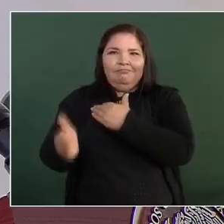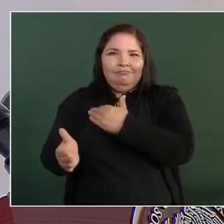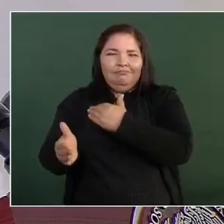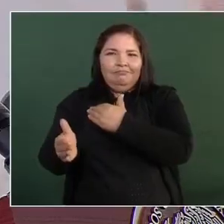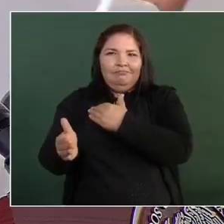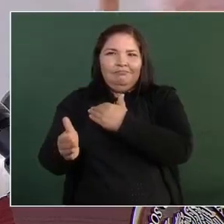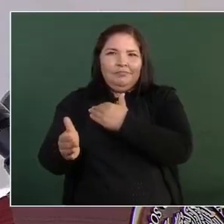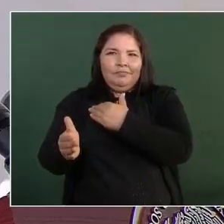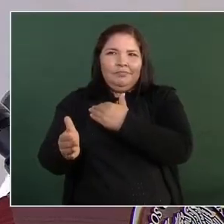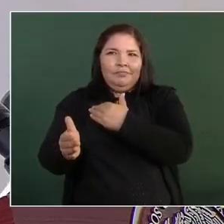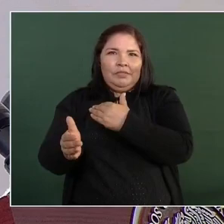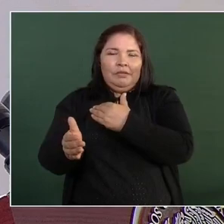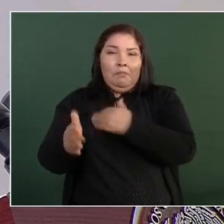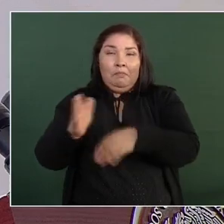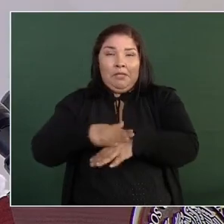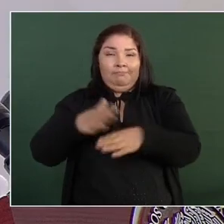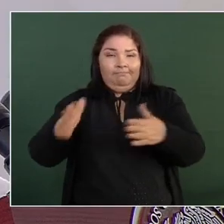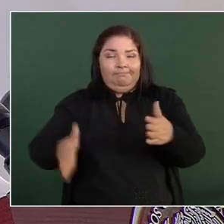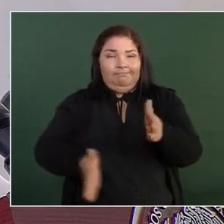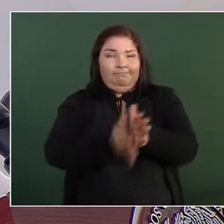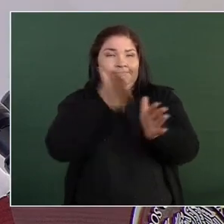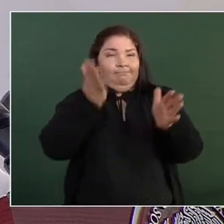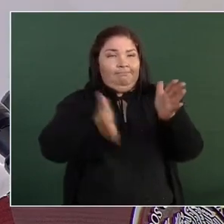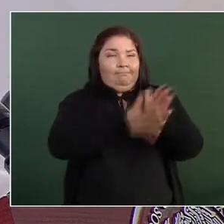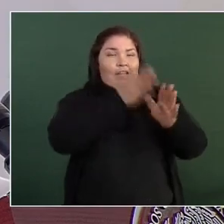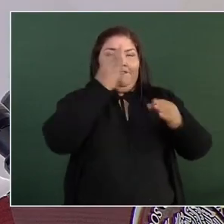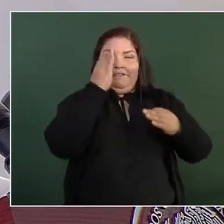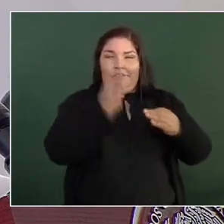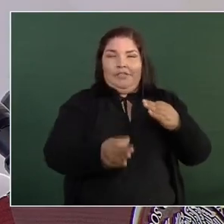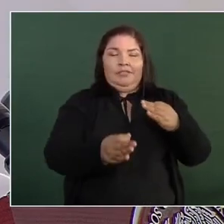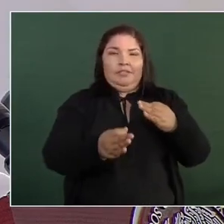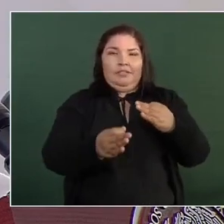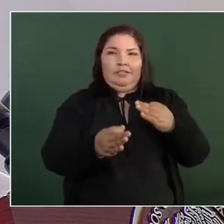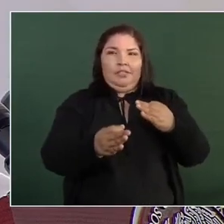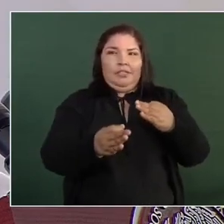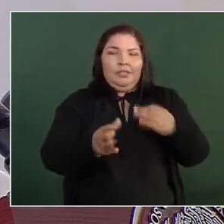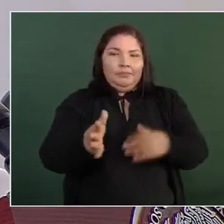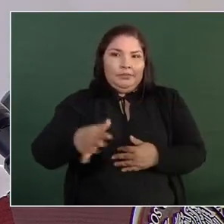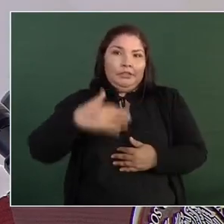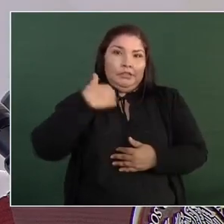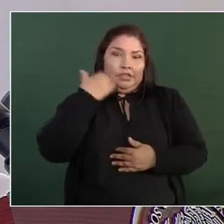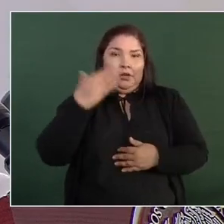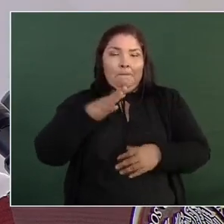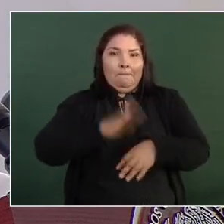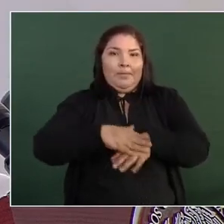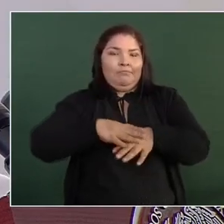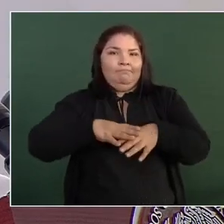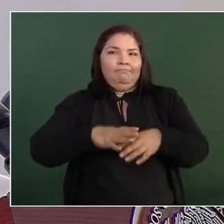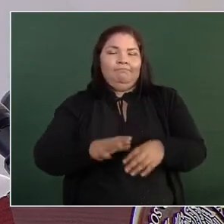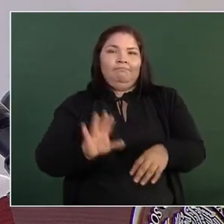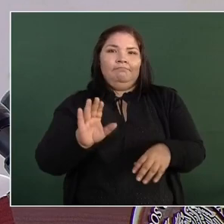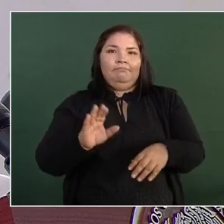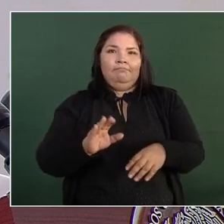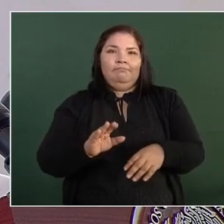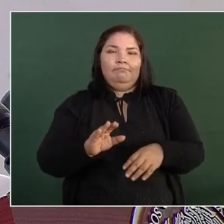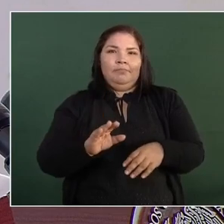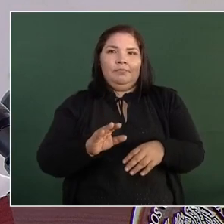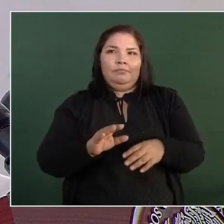Finiquitos, pues de las grandes obras. Hay que pagar los finiquitos. Y dos, quiero aumentar las